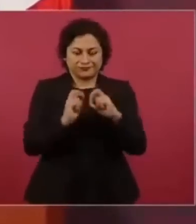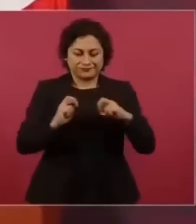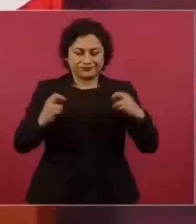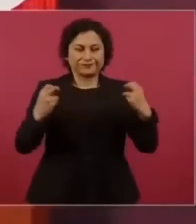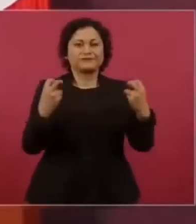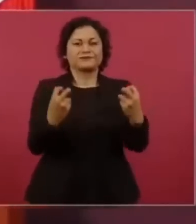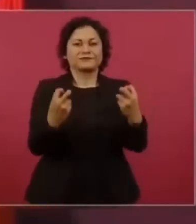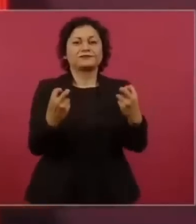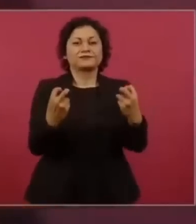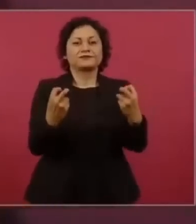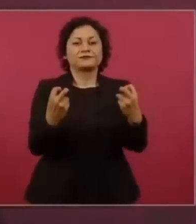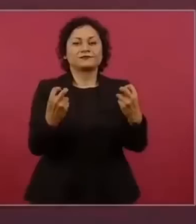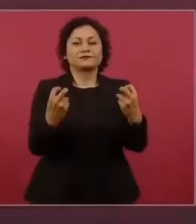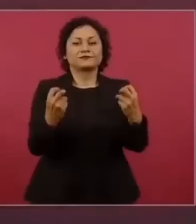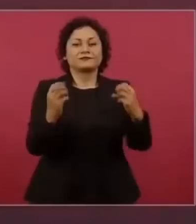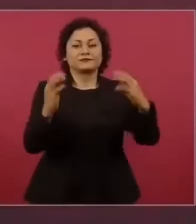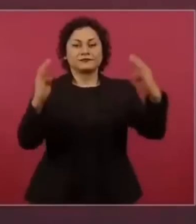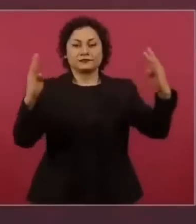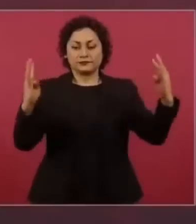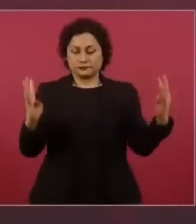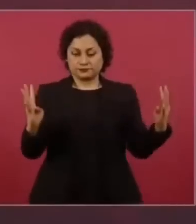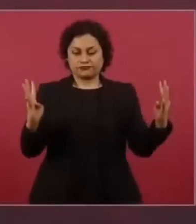unos